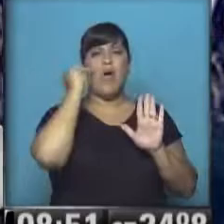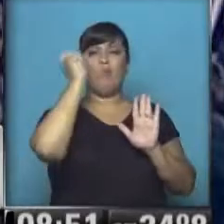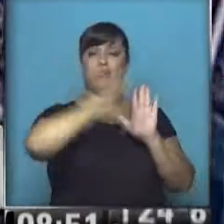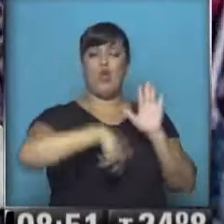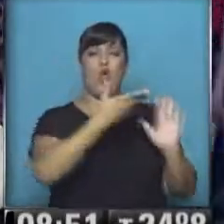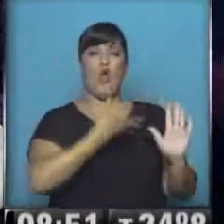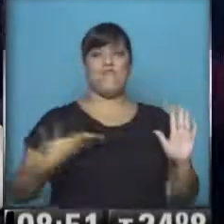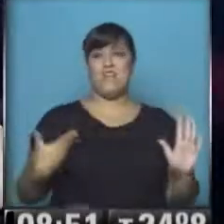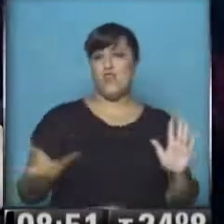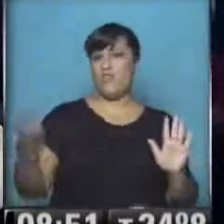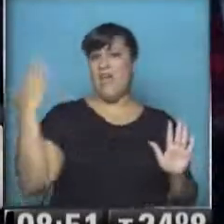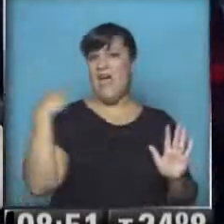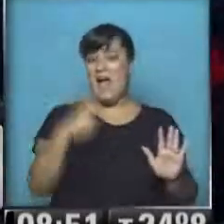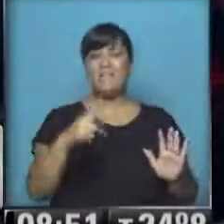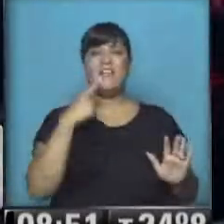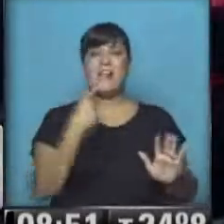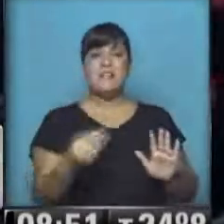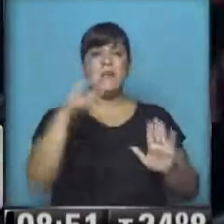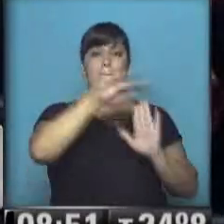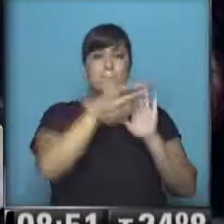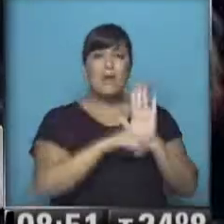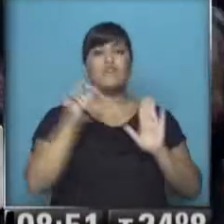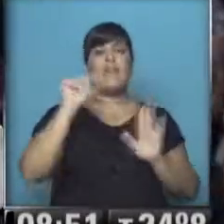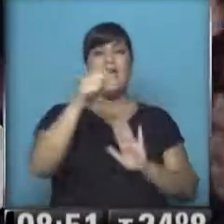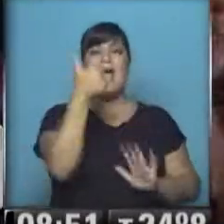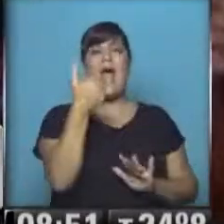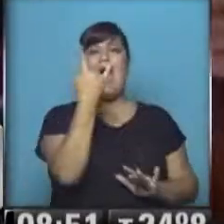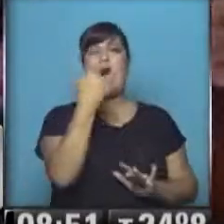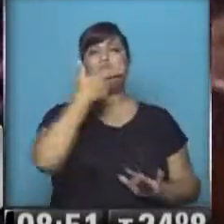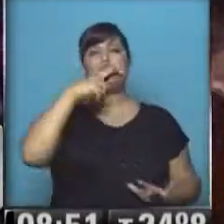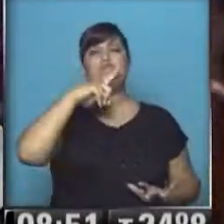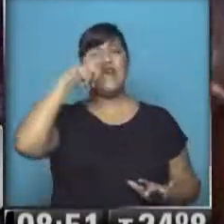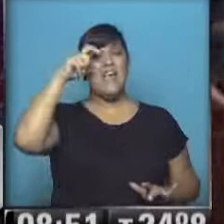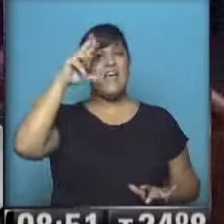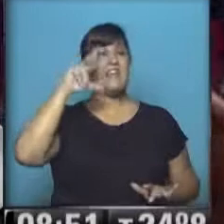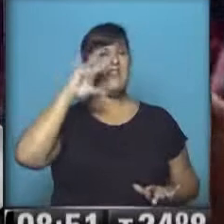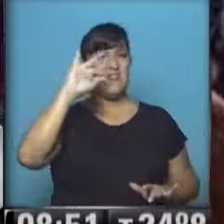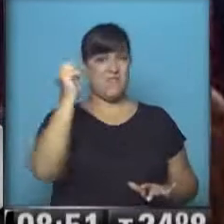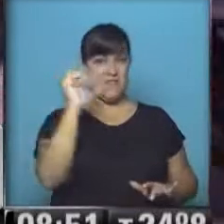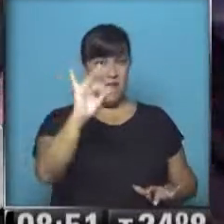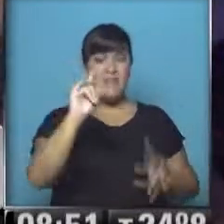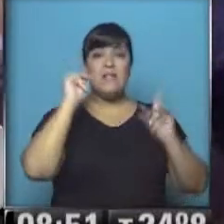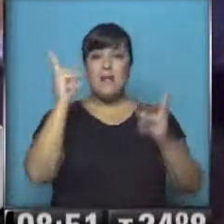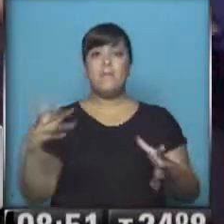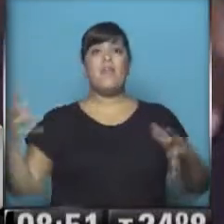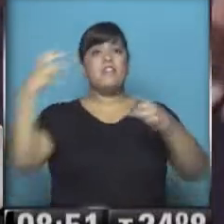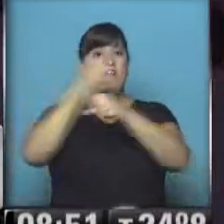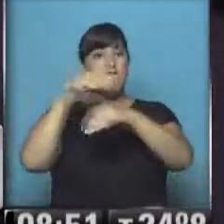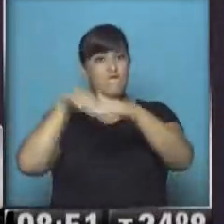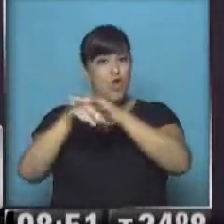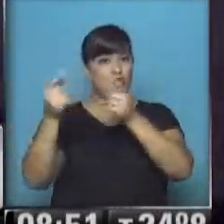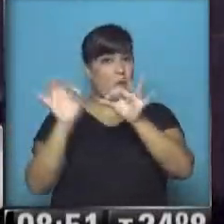anterior y si usted quiere decir las las pautas de austeridad y hoy christine legarde el fondo monetario internacional también